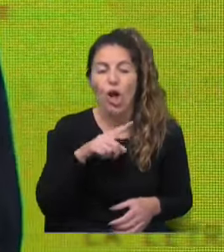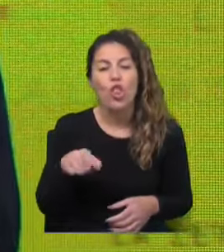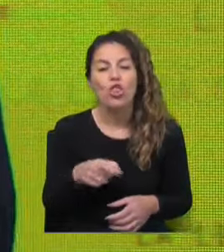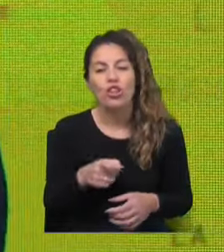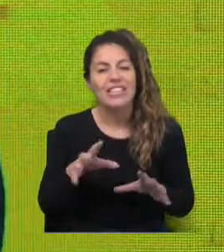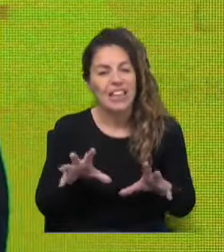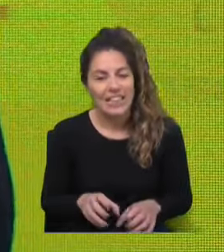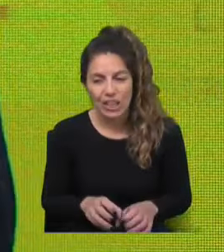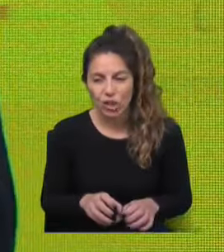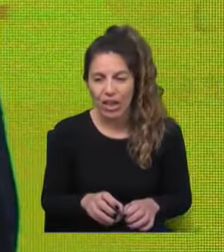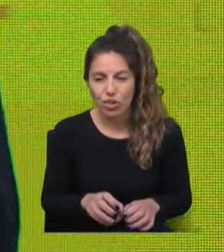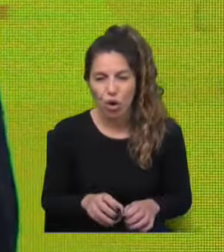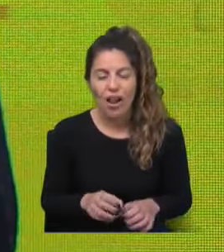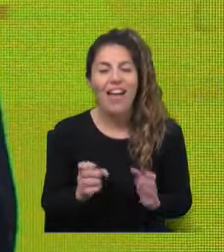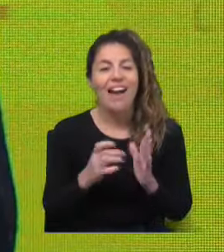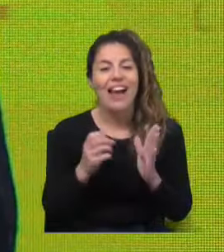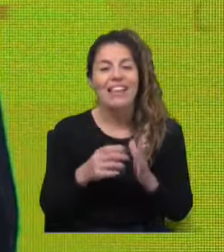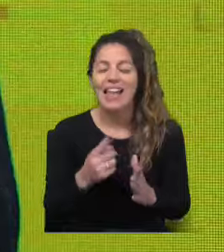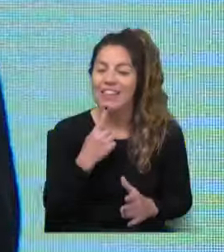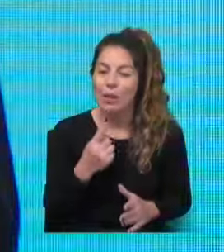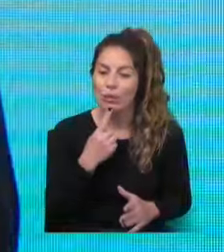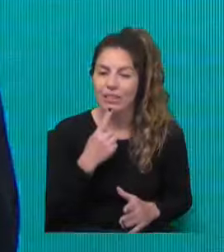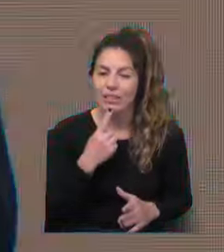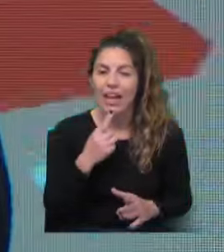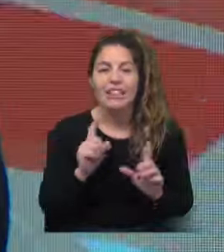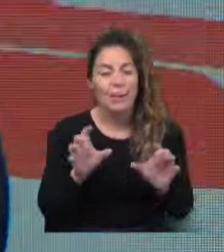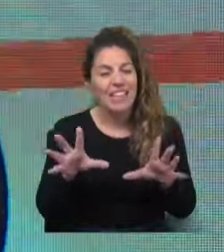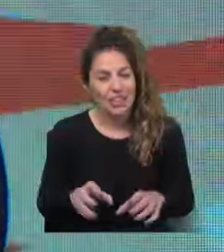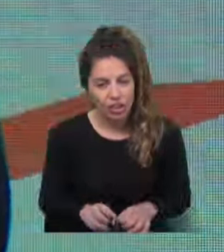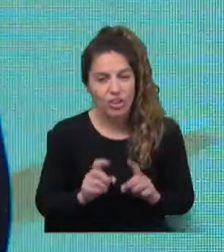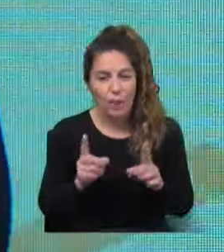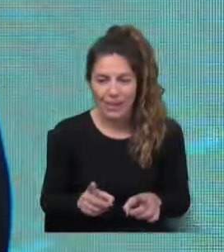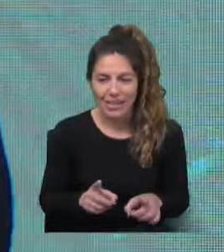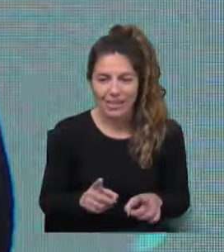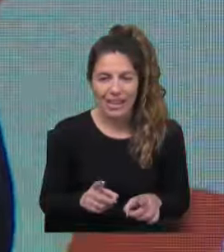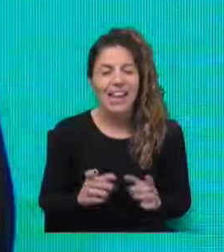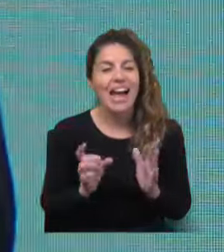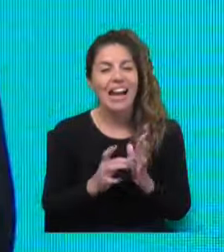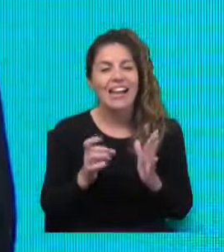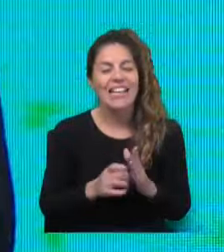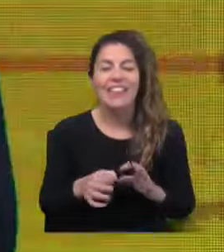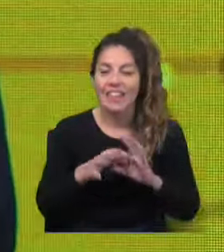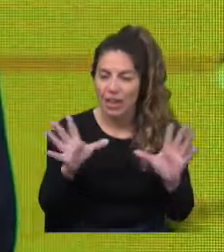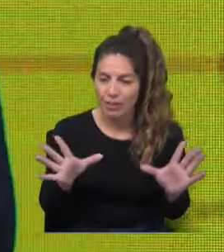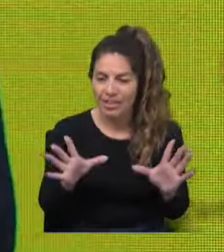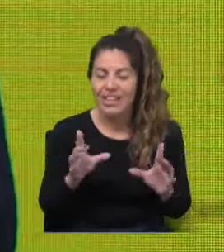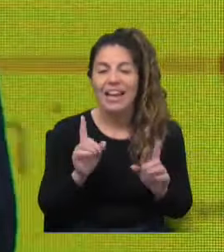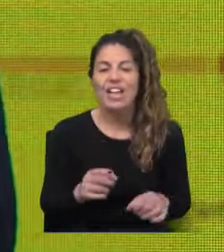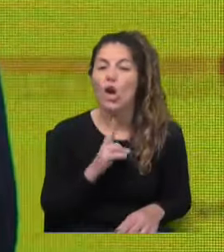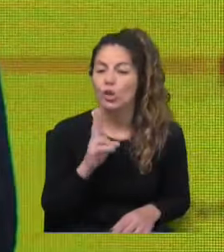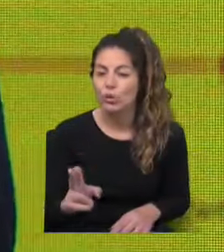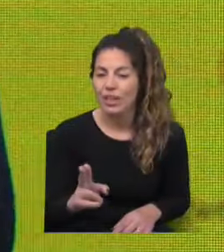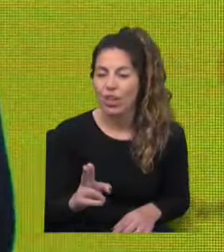ha deteriorado la calidad de la política, se ha deteriorado también la calidad de la democracia y los